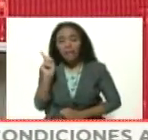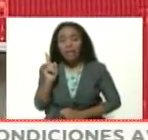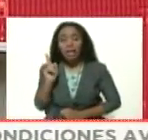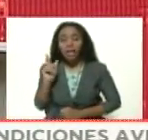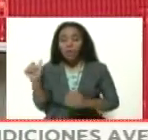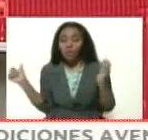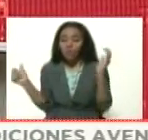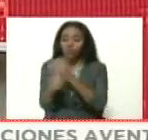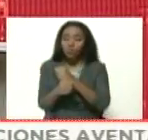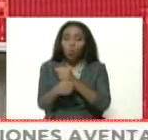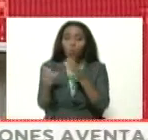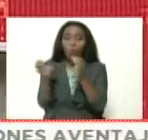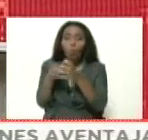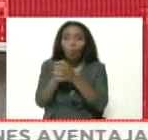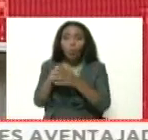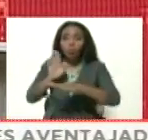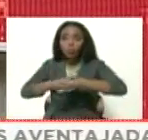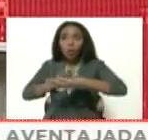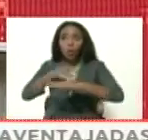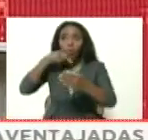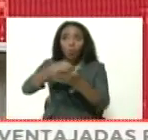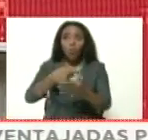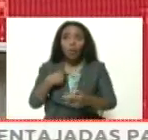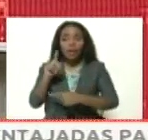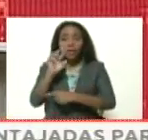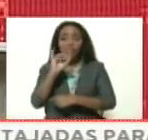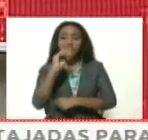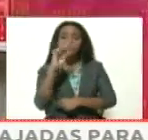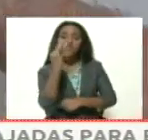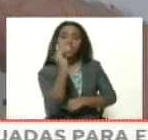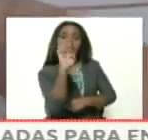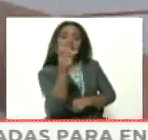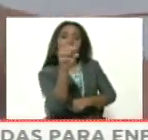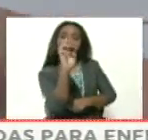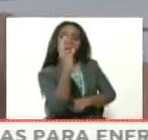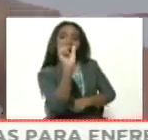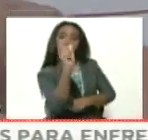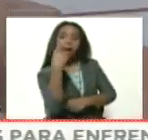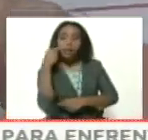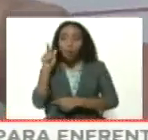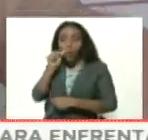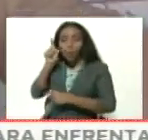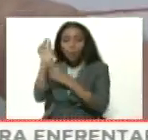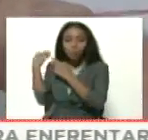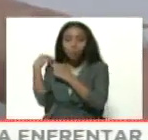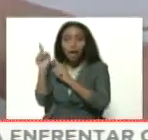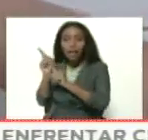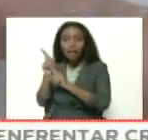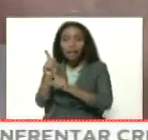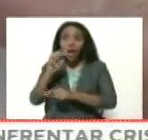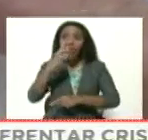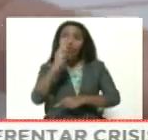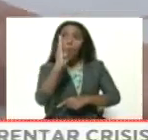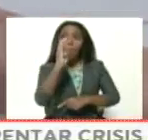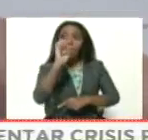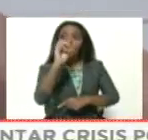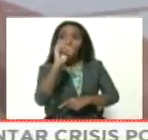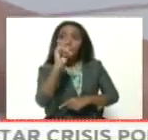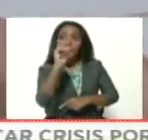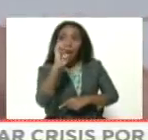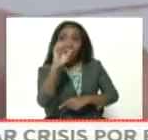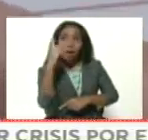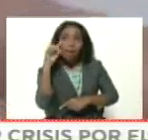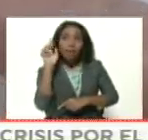llamado Rubén Darío Fernández Figuera. Este desertor, Rubén Darío Fernández Figuera, trató